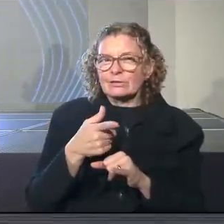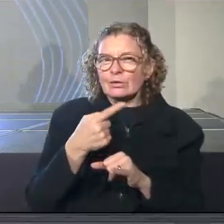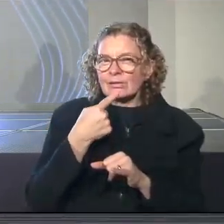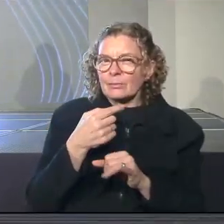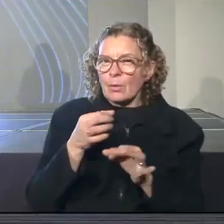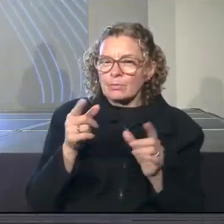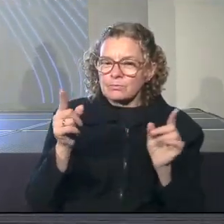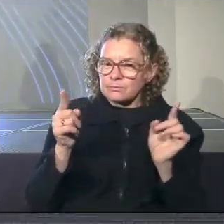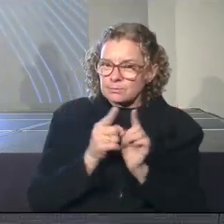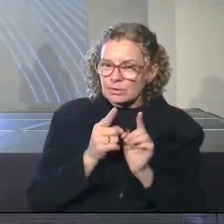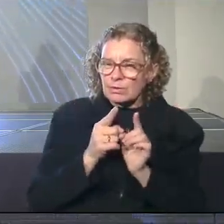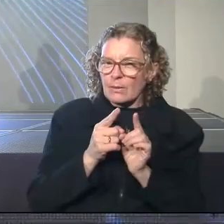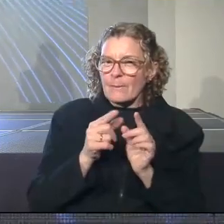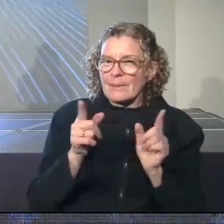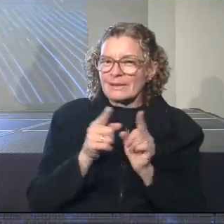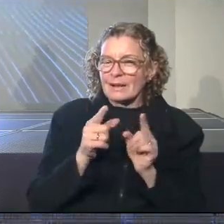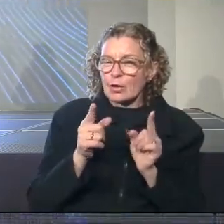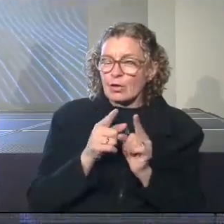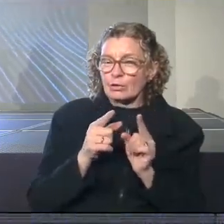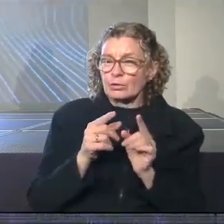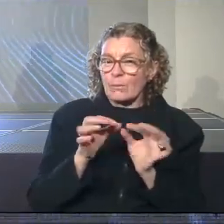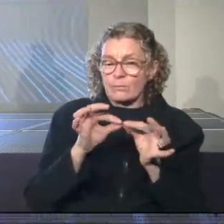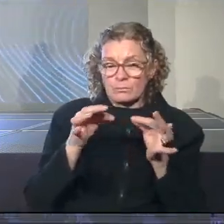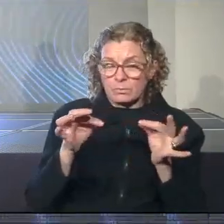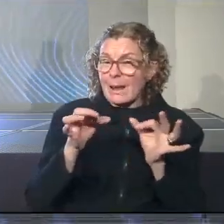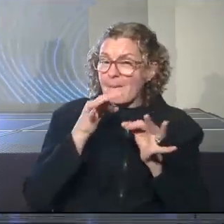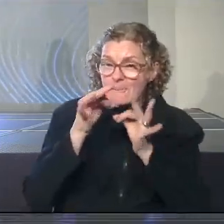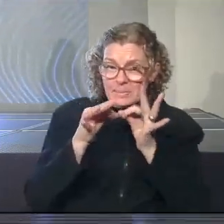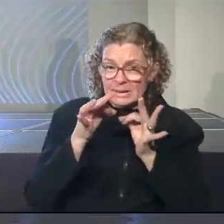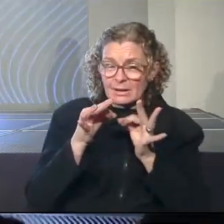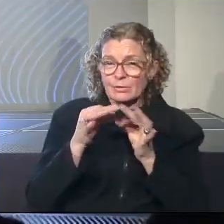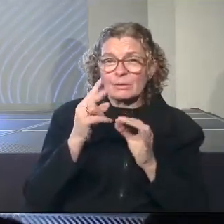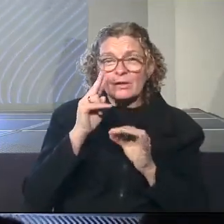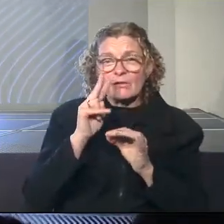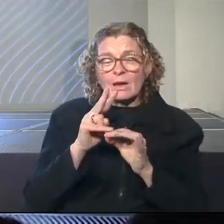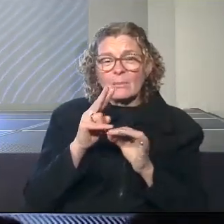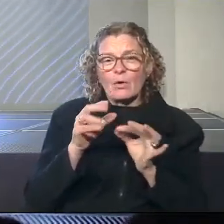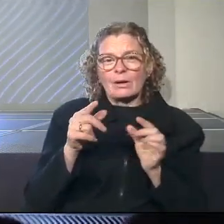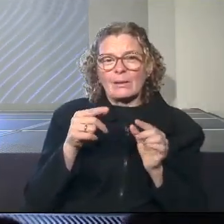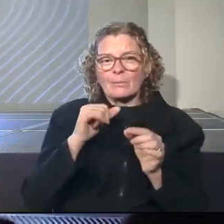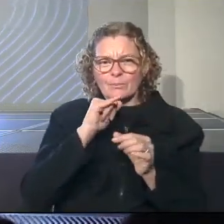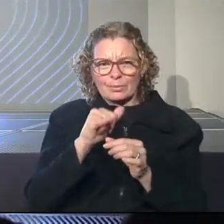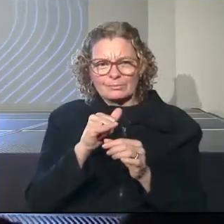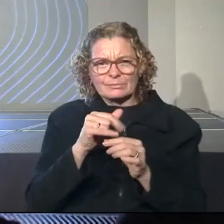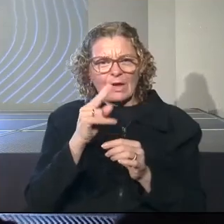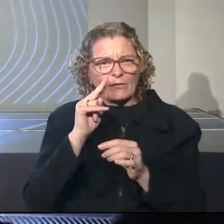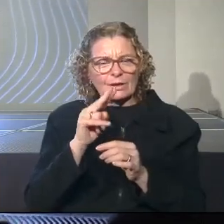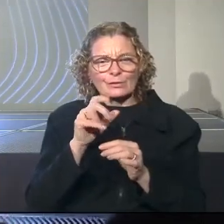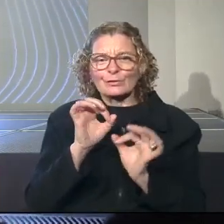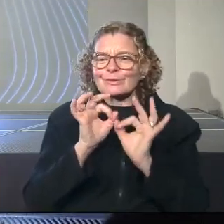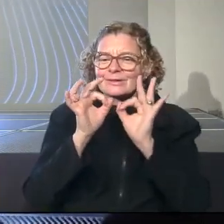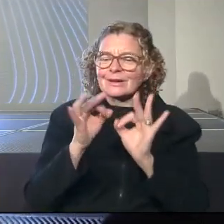muy específicos, mensajes cortos pero completos. Y si vemos que con la publicación que el usuario está viendo no